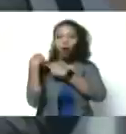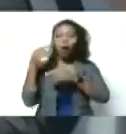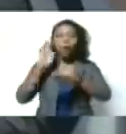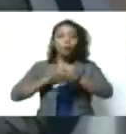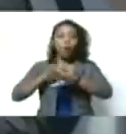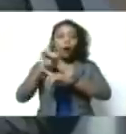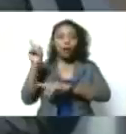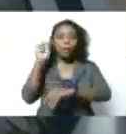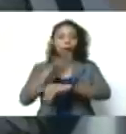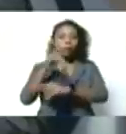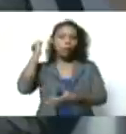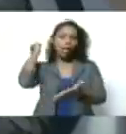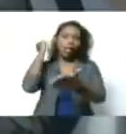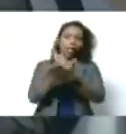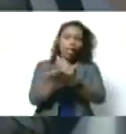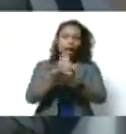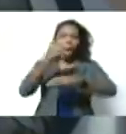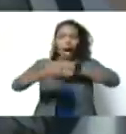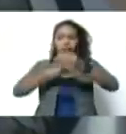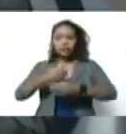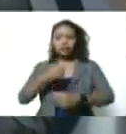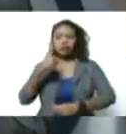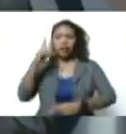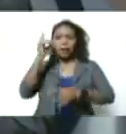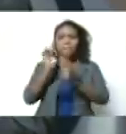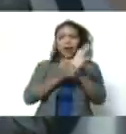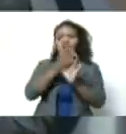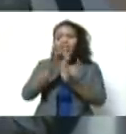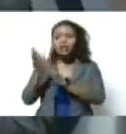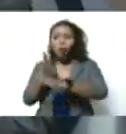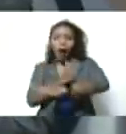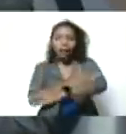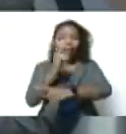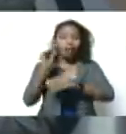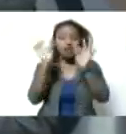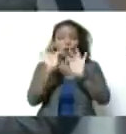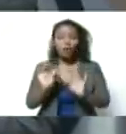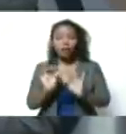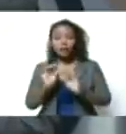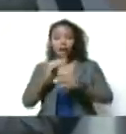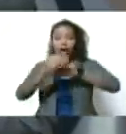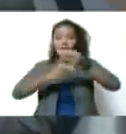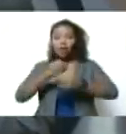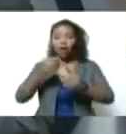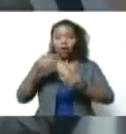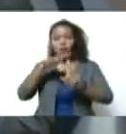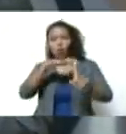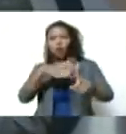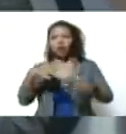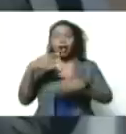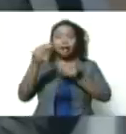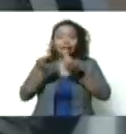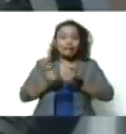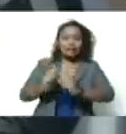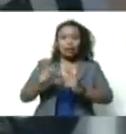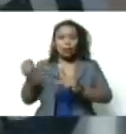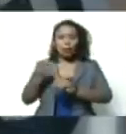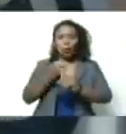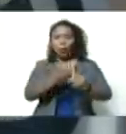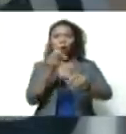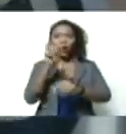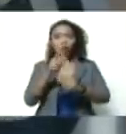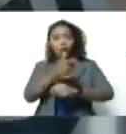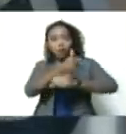homicidio calificado con alevosía y por motivo innoble en grado de frustración, trato cruel y uso indebido de